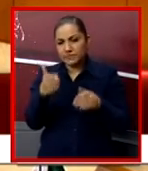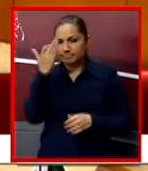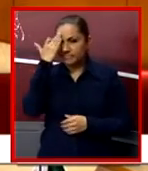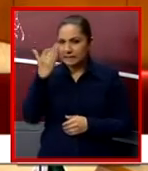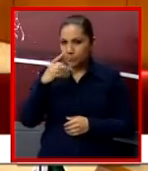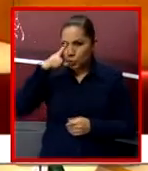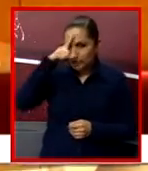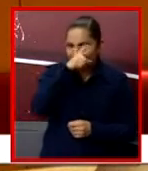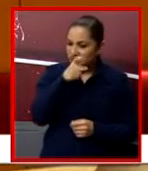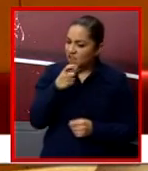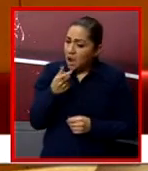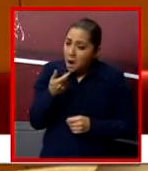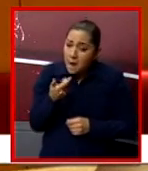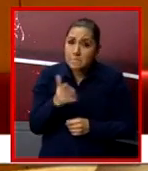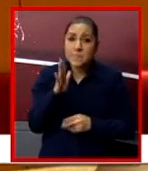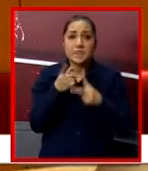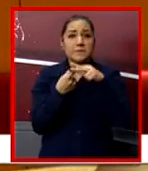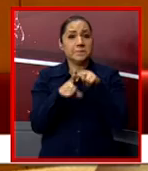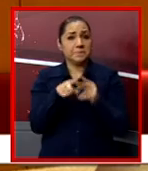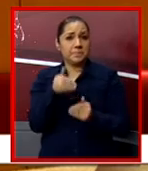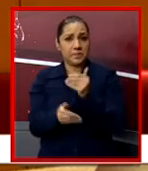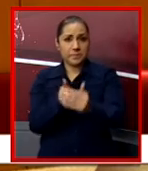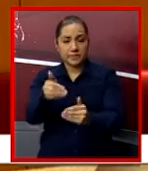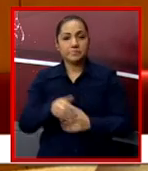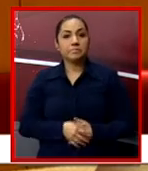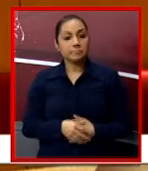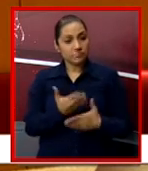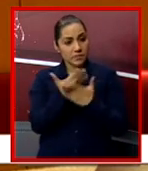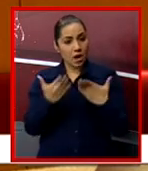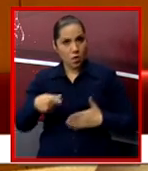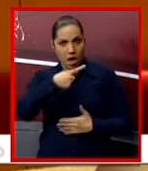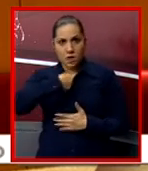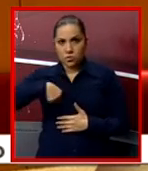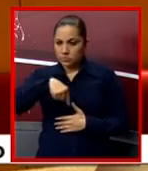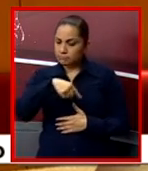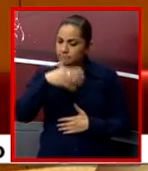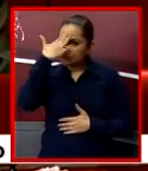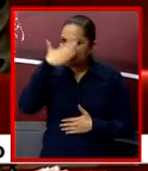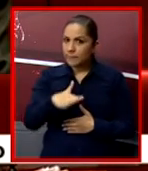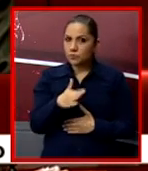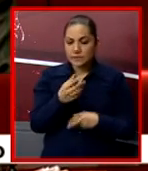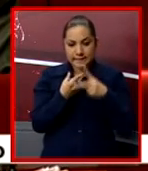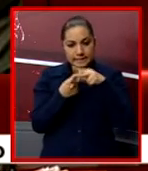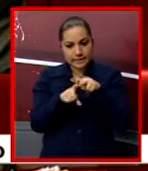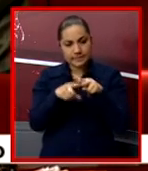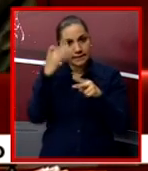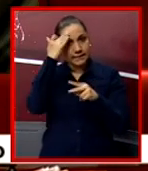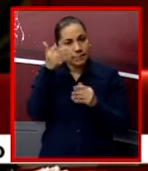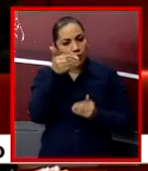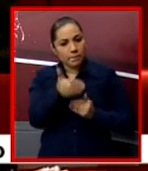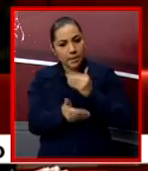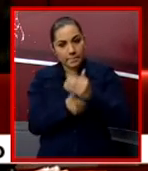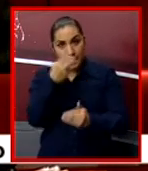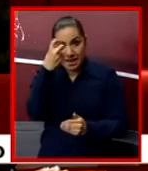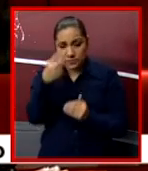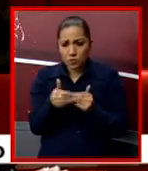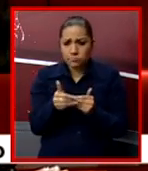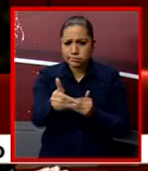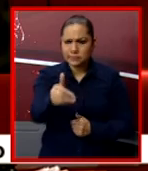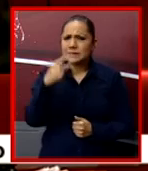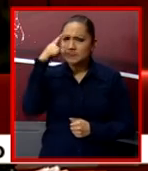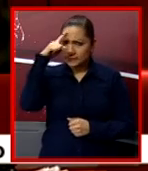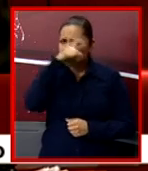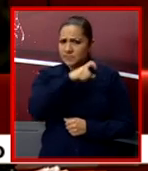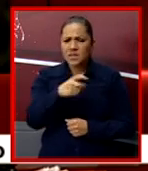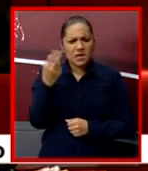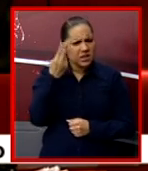grupo parlamentario estamos conscientes de que la etapa más difícil está por venir. Es necesario que apoyemos a todas